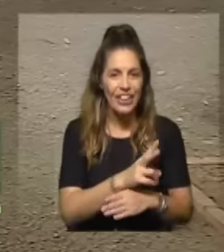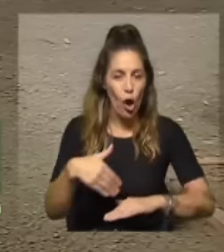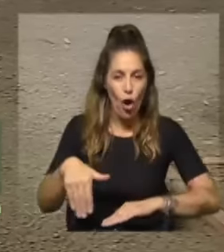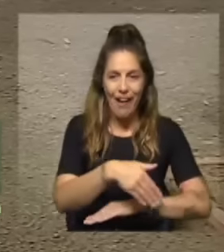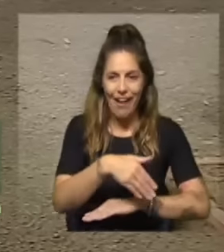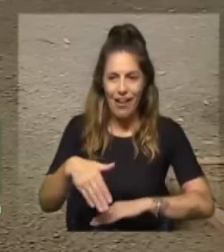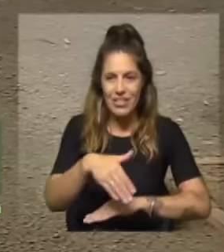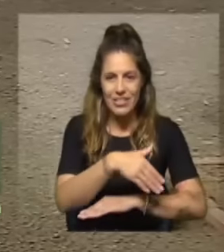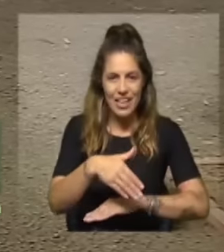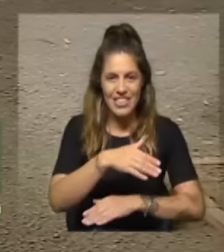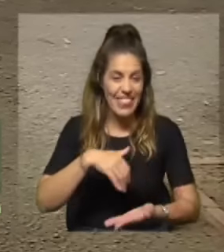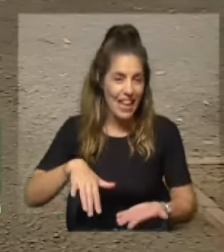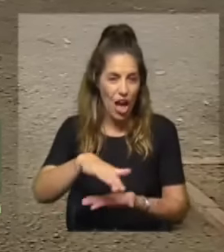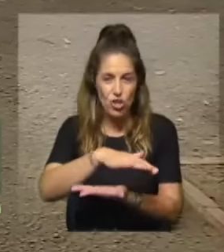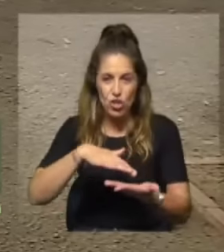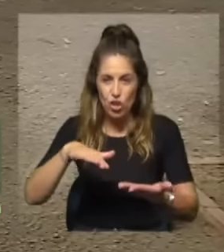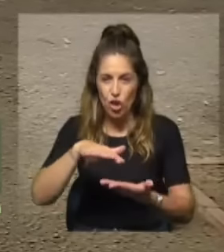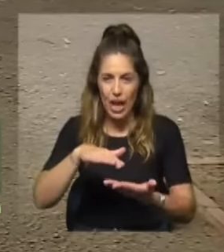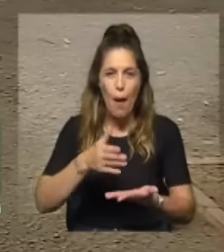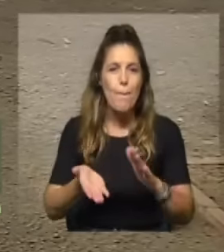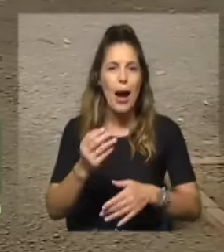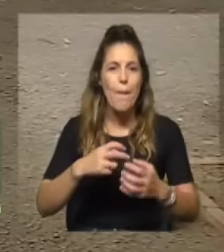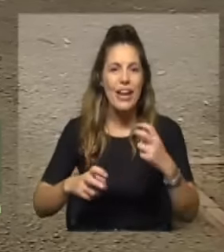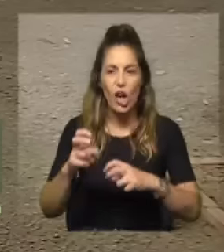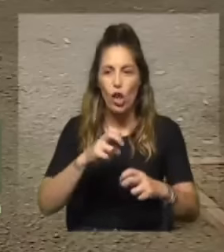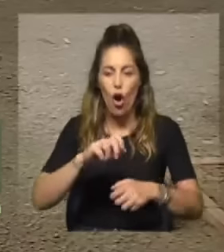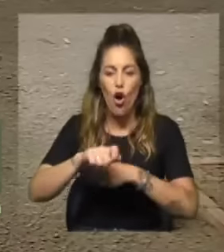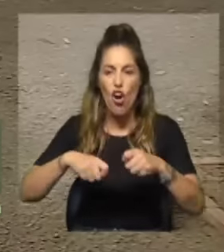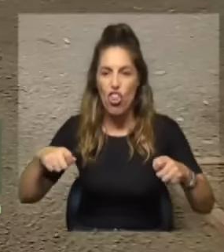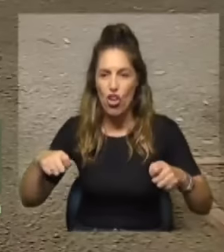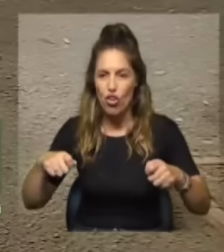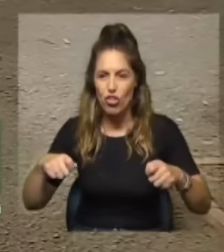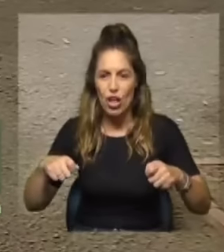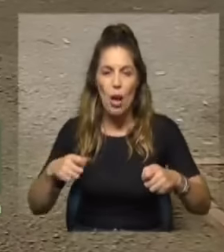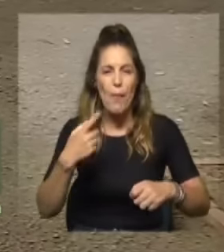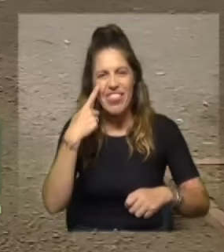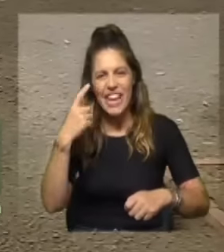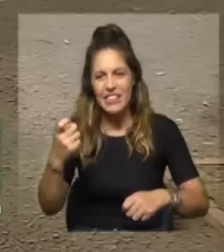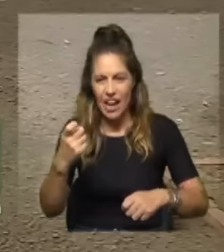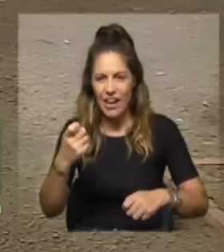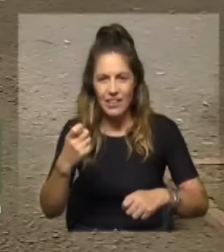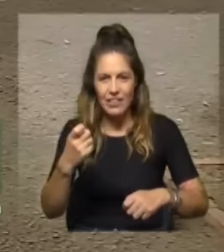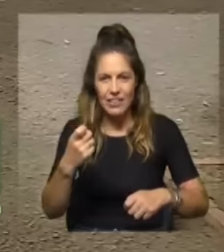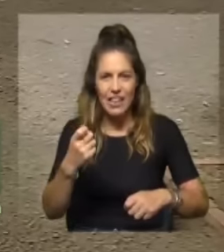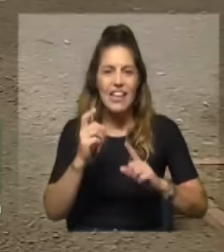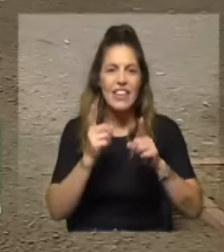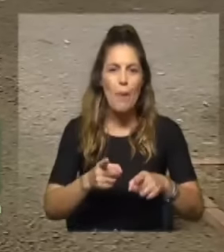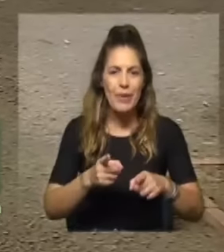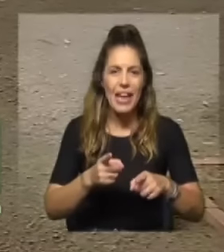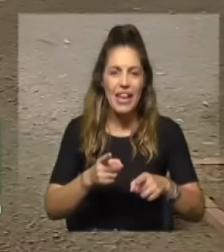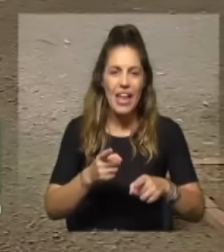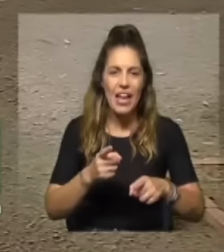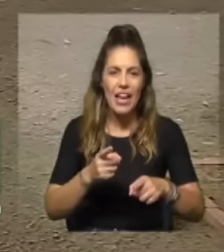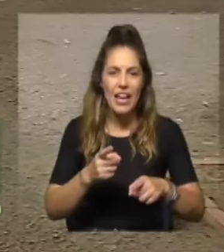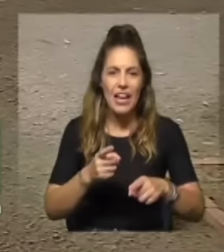calles de la zona sobre todo parque rodó y cordón para detectar Y de alguna forma también derivar